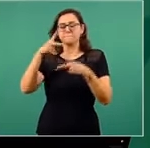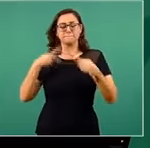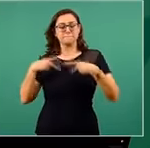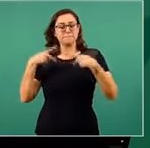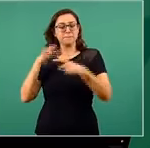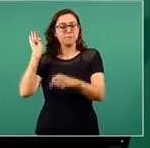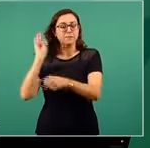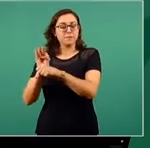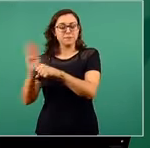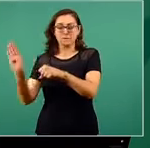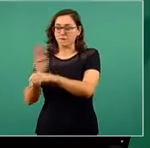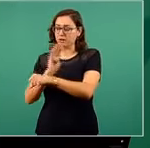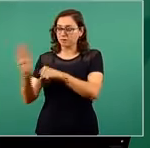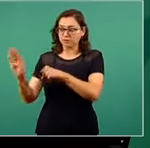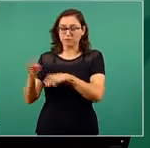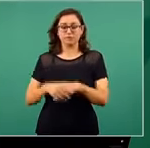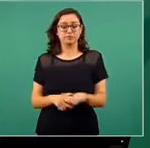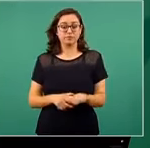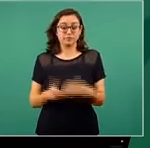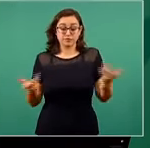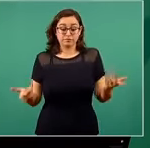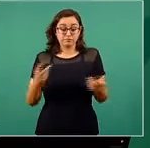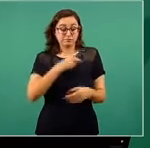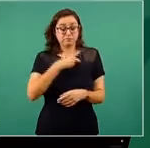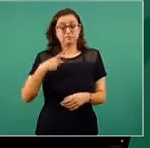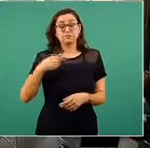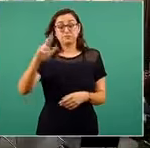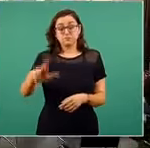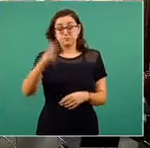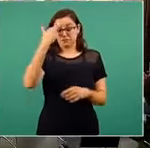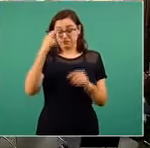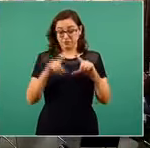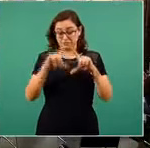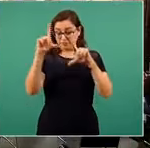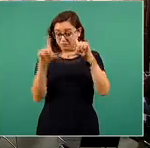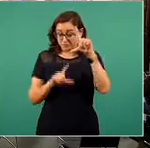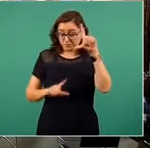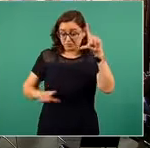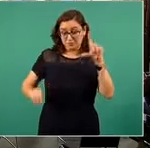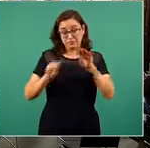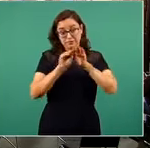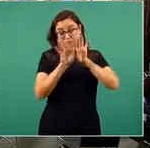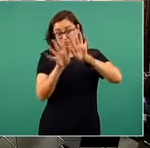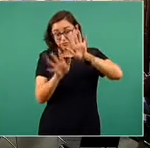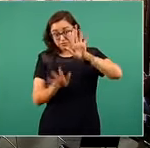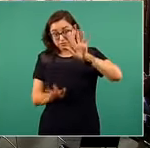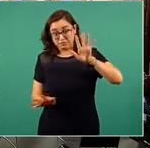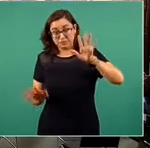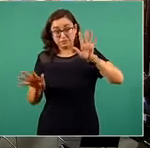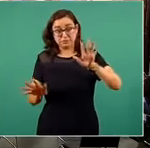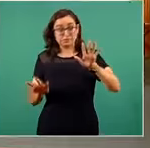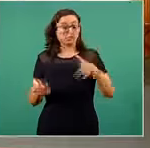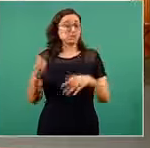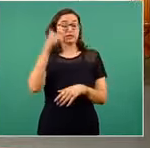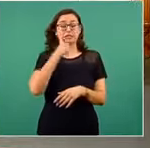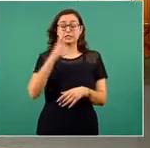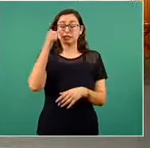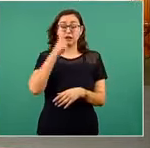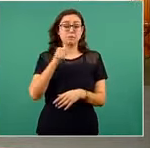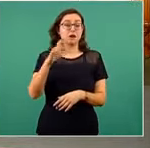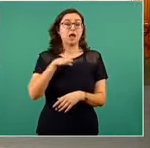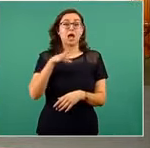en México y en todos los rincones del país existe siempre una tensión, una